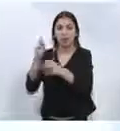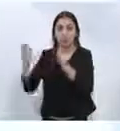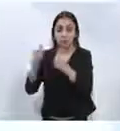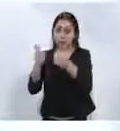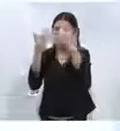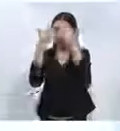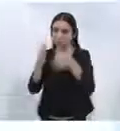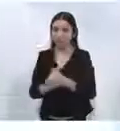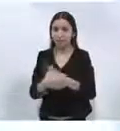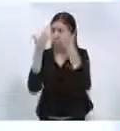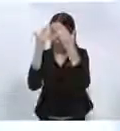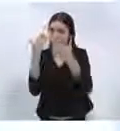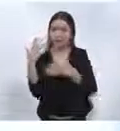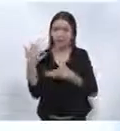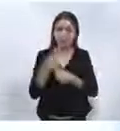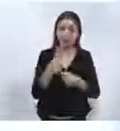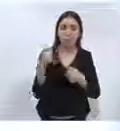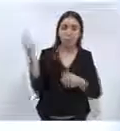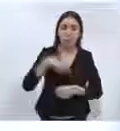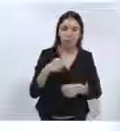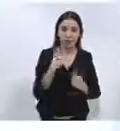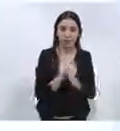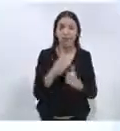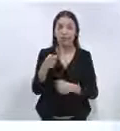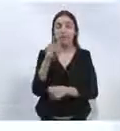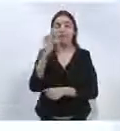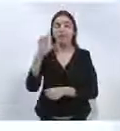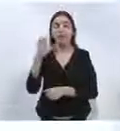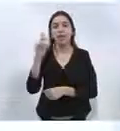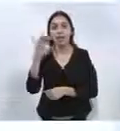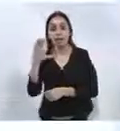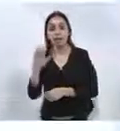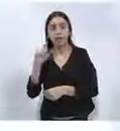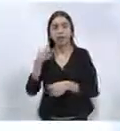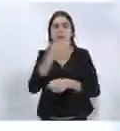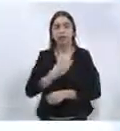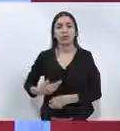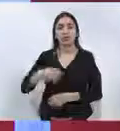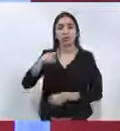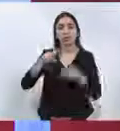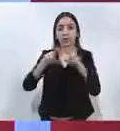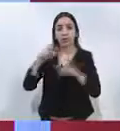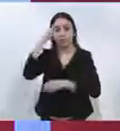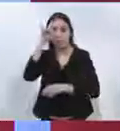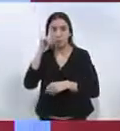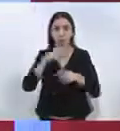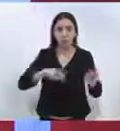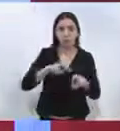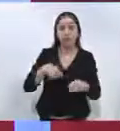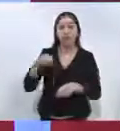gracias a usted. Gracias por acompañarnos. Gracias. Freddy Sestigarribia, presidente del Fondo Ganadero, compartiendo con nosotros aquí el espacio de Paraguay en